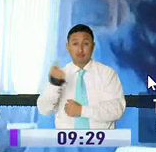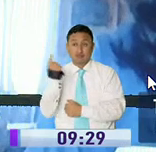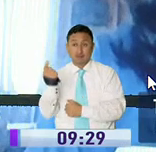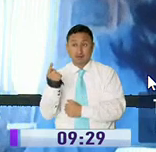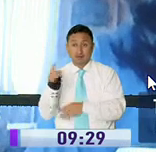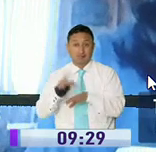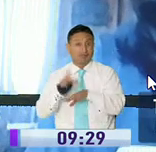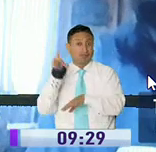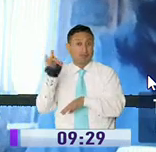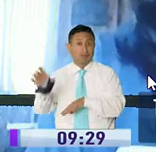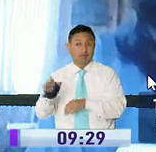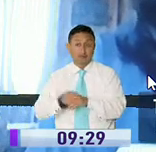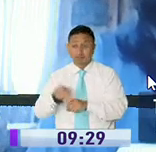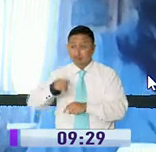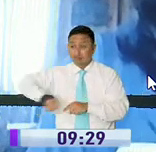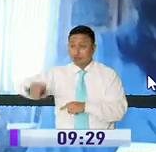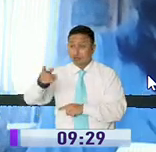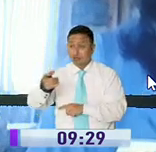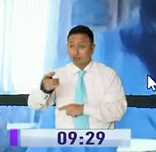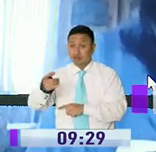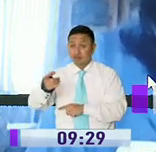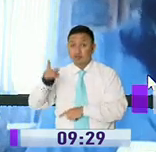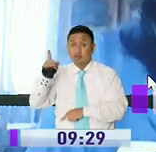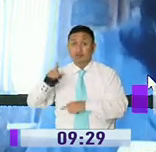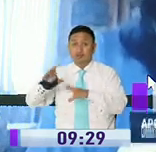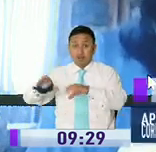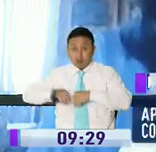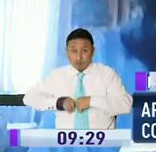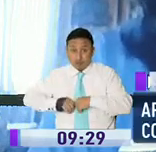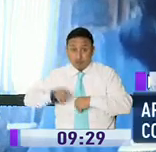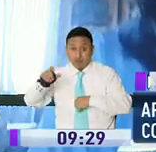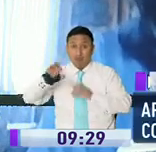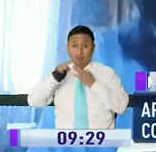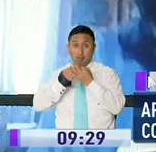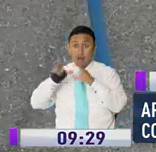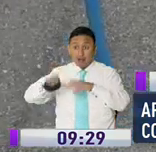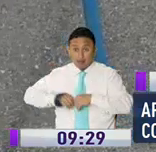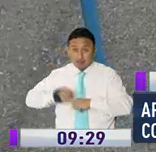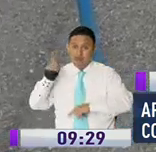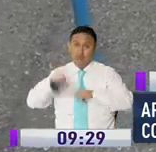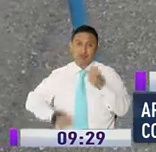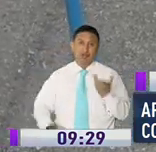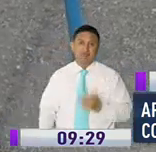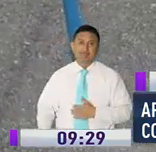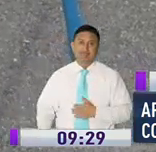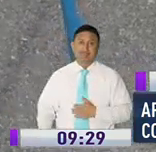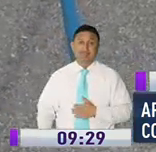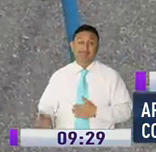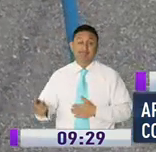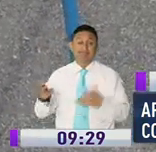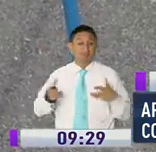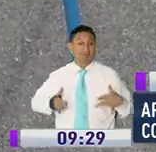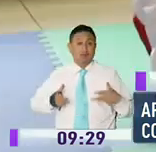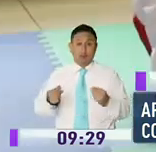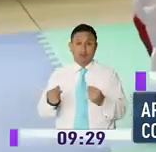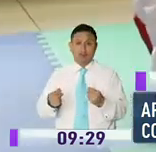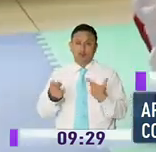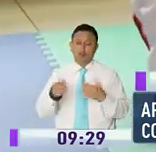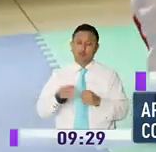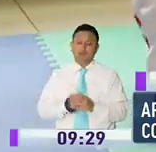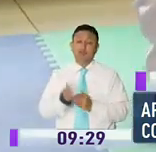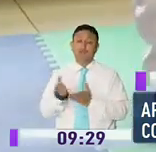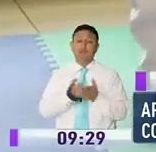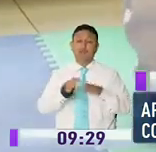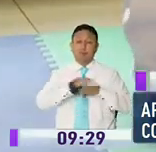completo abandono. Y muchos de ellos inclusive ya perdieron las posibilidades de ser adoptados. Son varios los gastos que se deben cubrir: